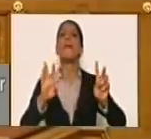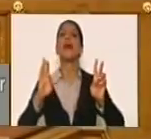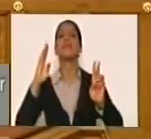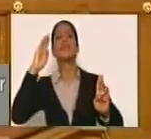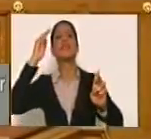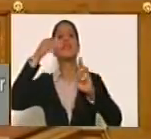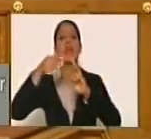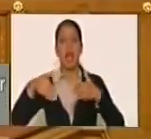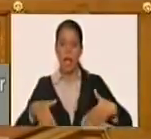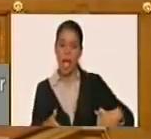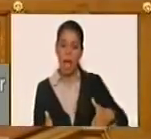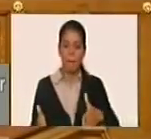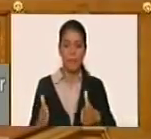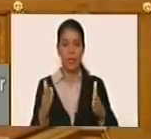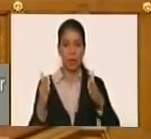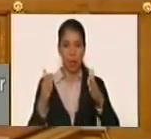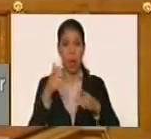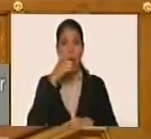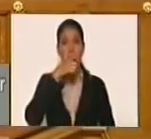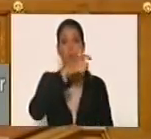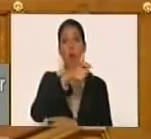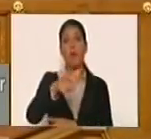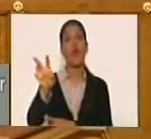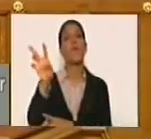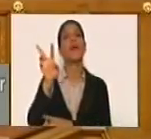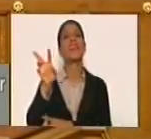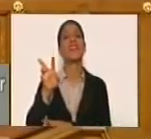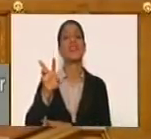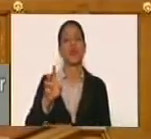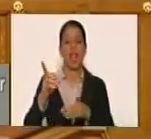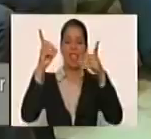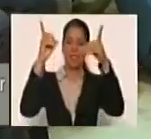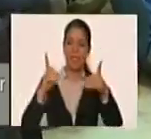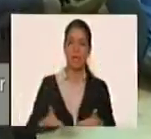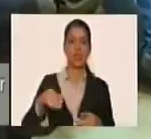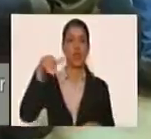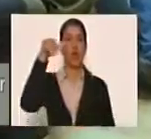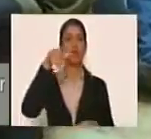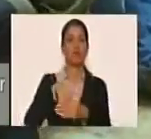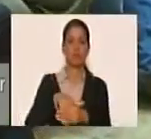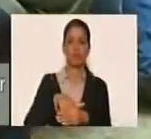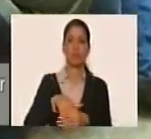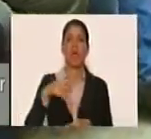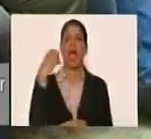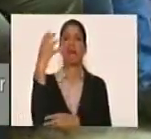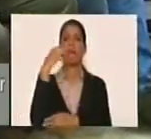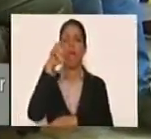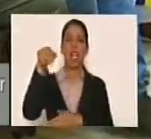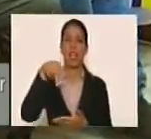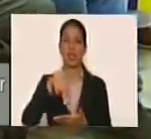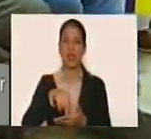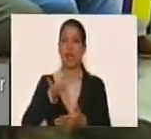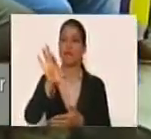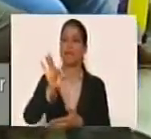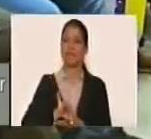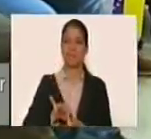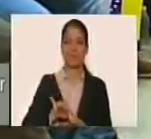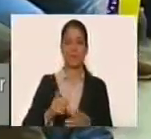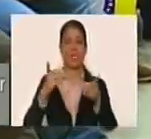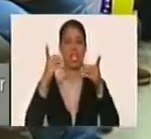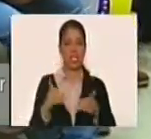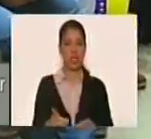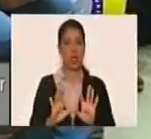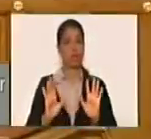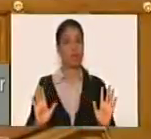el camino que eligió el pueblo de Venezuela cuando eligió a esta constituyente. Así que hombres y mujeres de